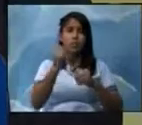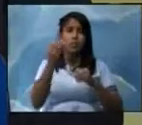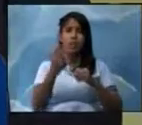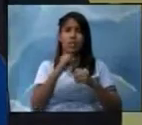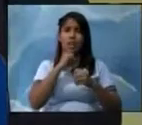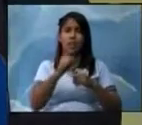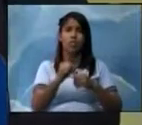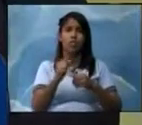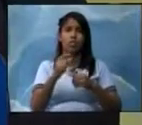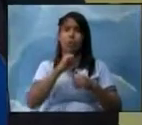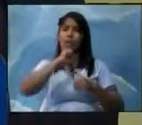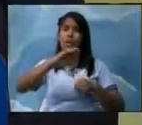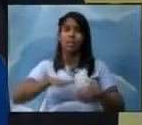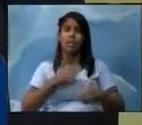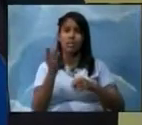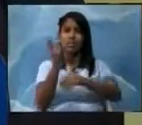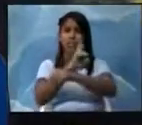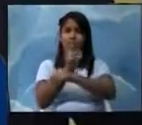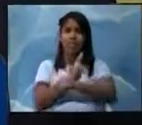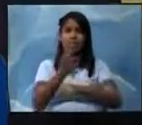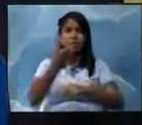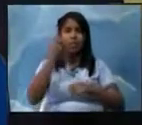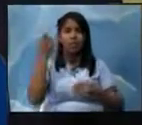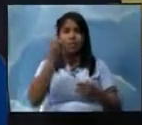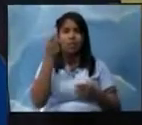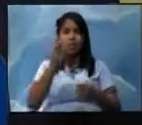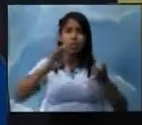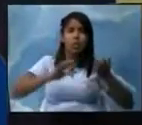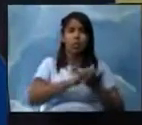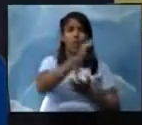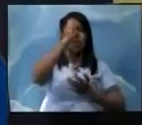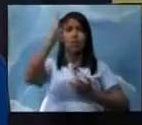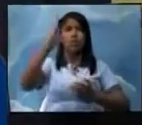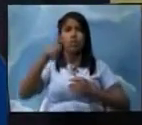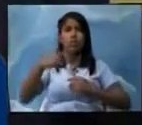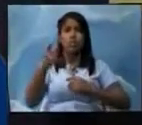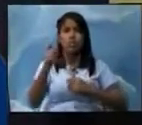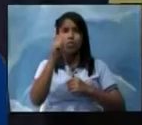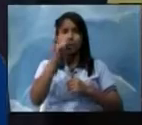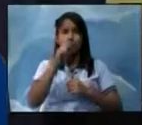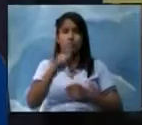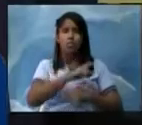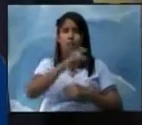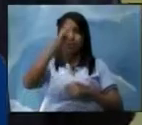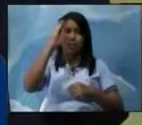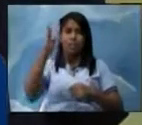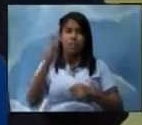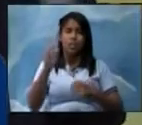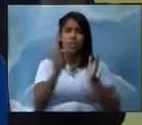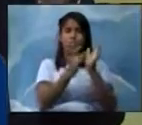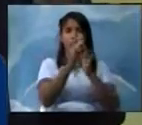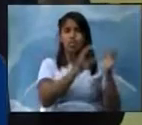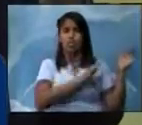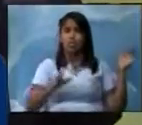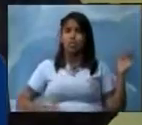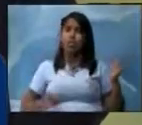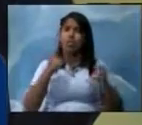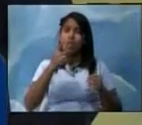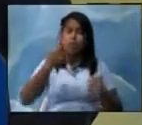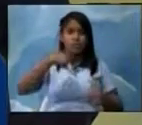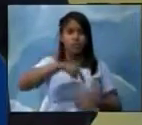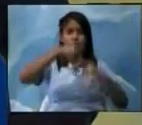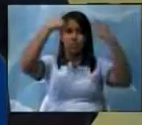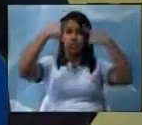Todopoderoso inmediatamente buscan a Daniel pero Gloria a Dios porque hay hombres de Dios Jesucristo dijo vosotros